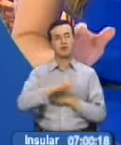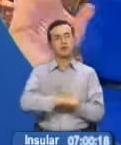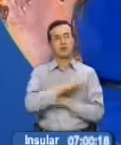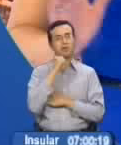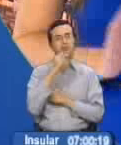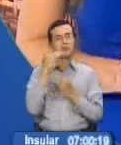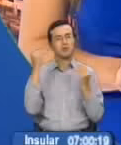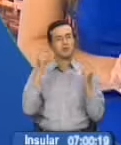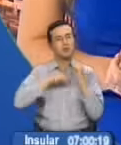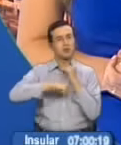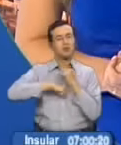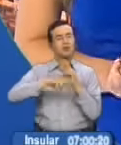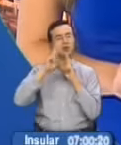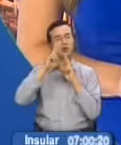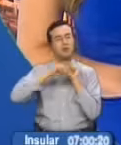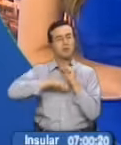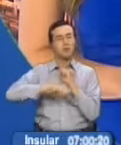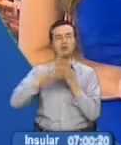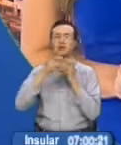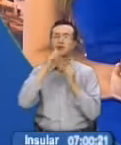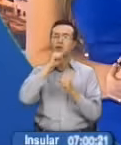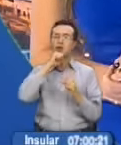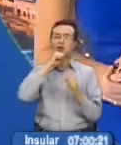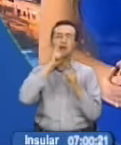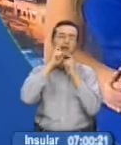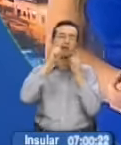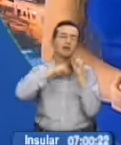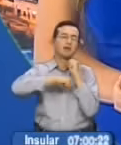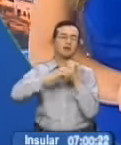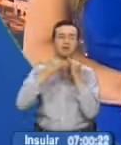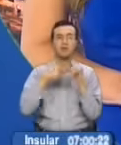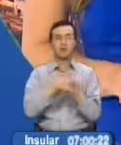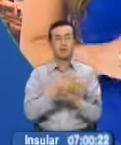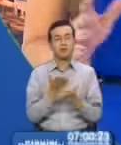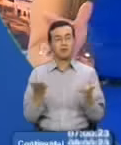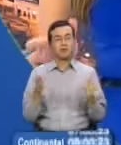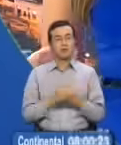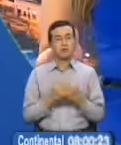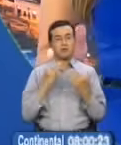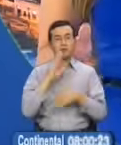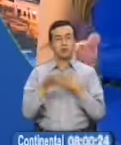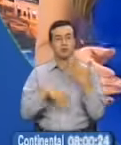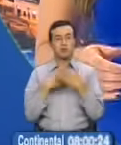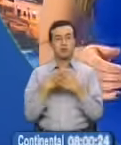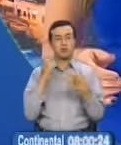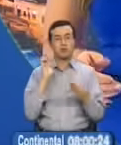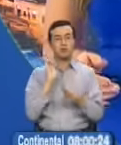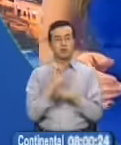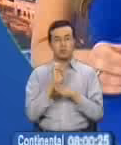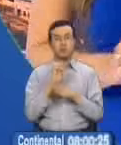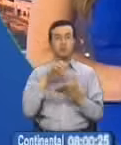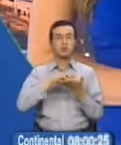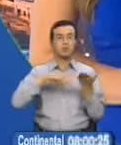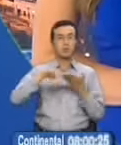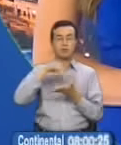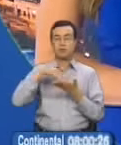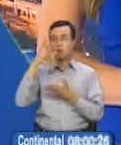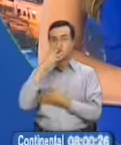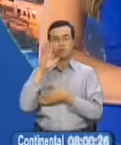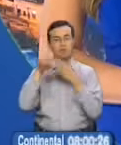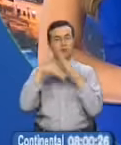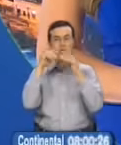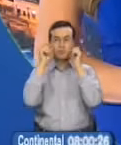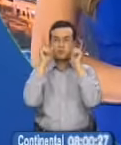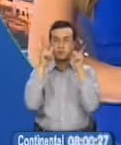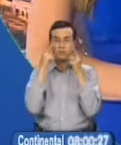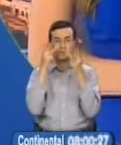por muchos goles, espero yo. Quiero cantar muchos goles de Independiente en esta jornada. Pero bueno, hoy todos somos Ecuador, las provincias de Manabí y Esmeraldas también están